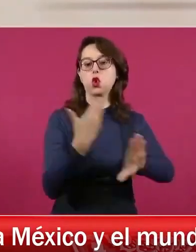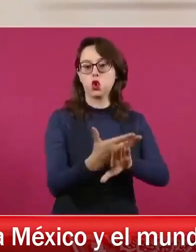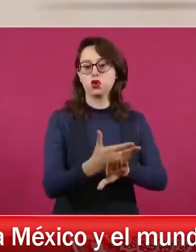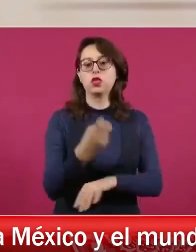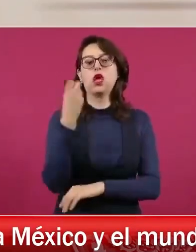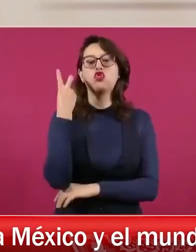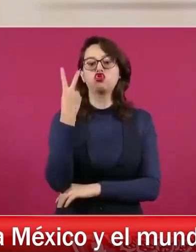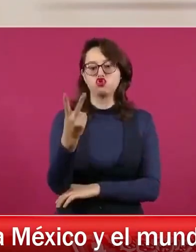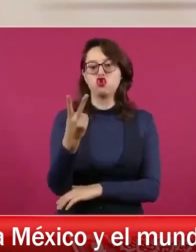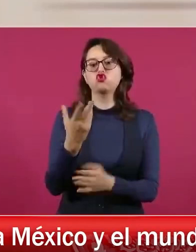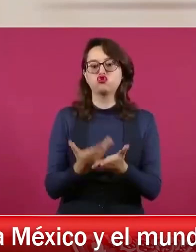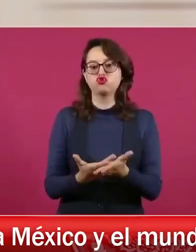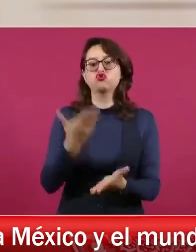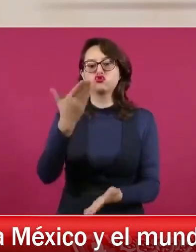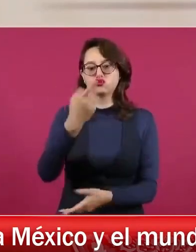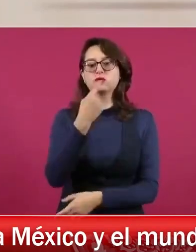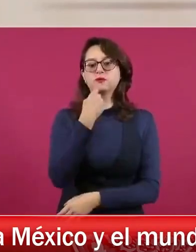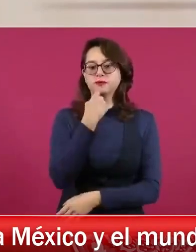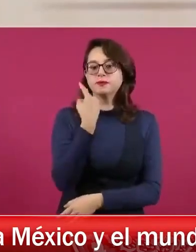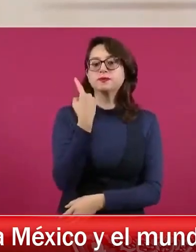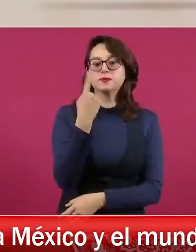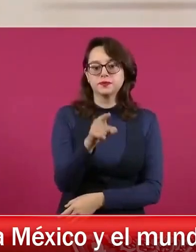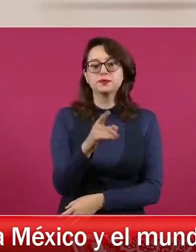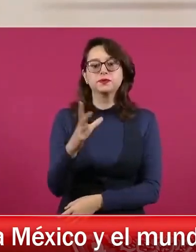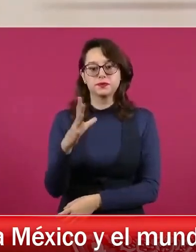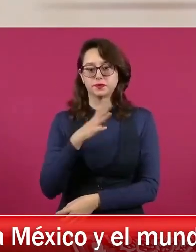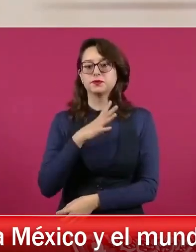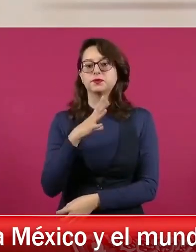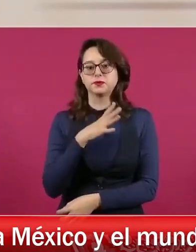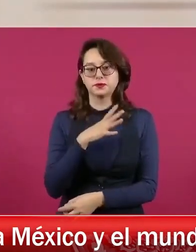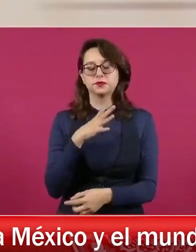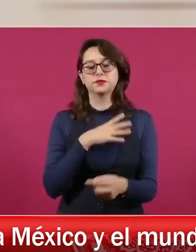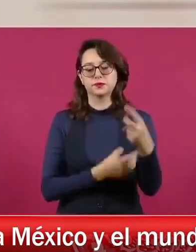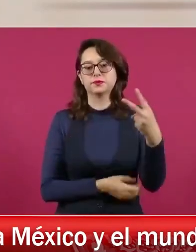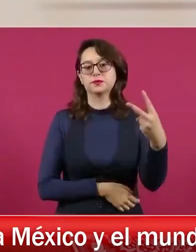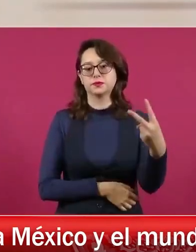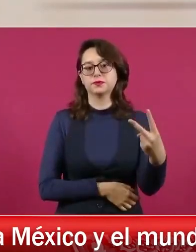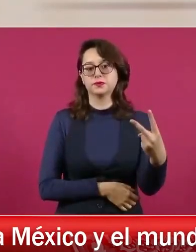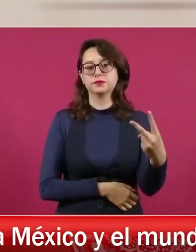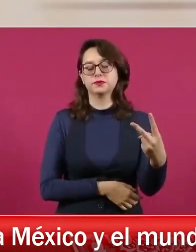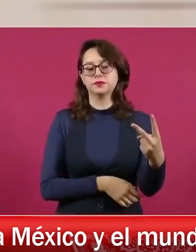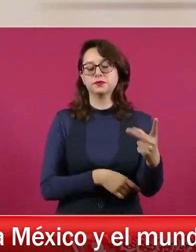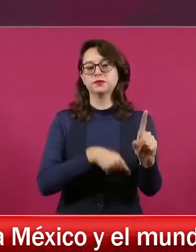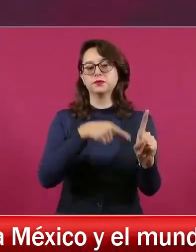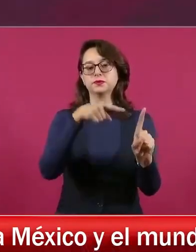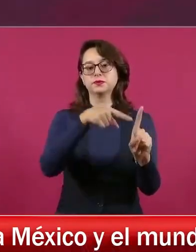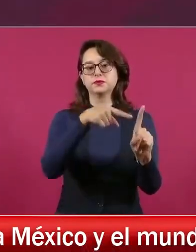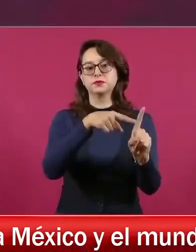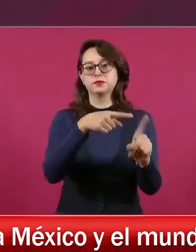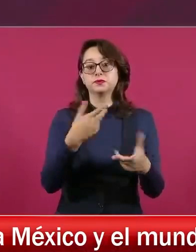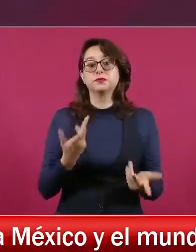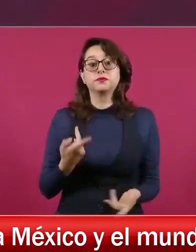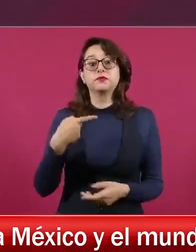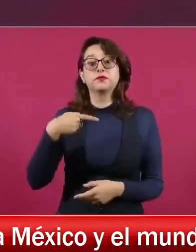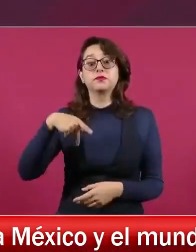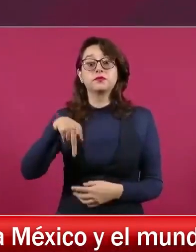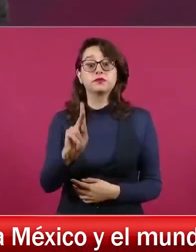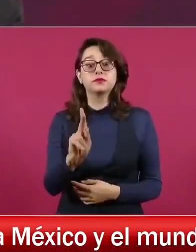en el caso de El señor yunes pero